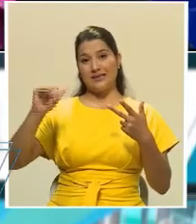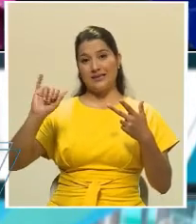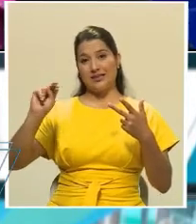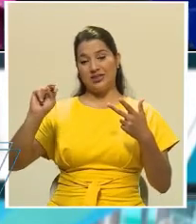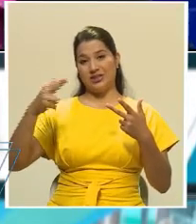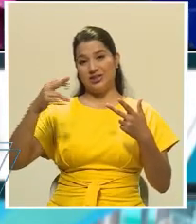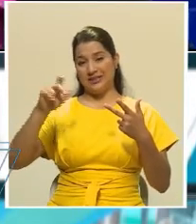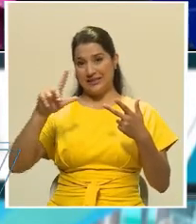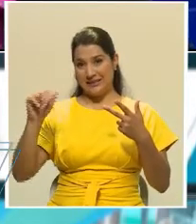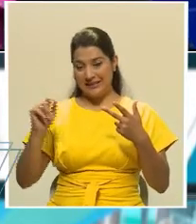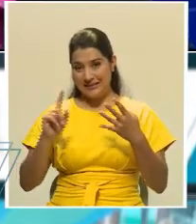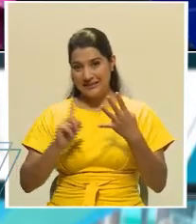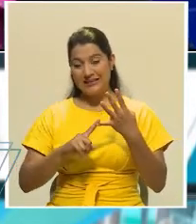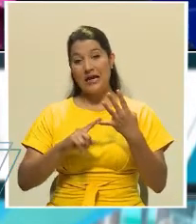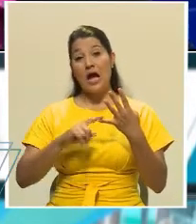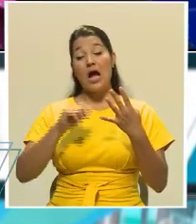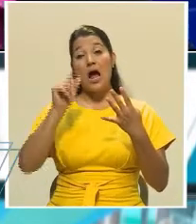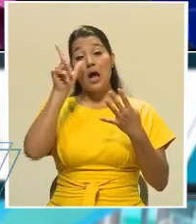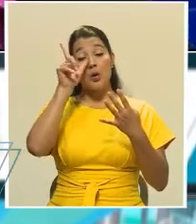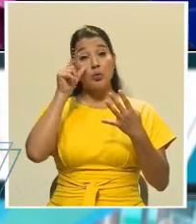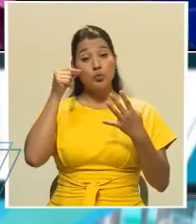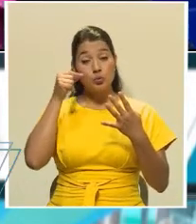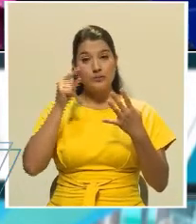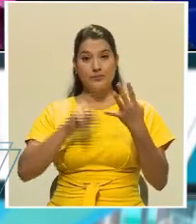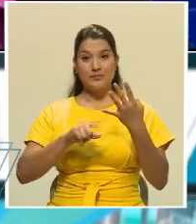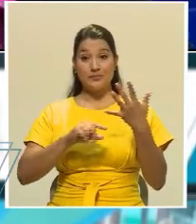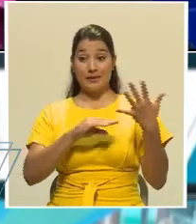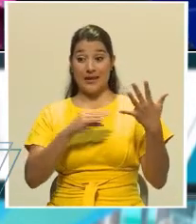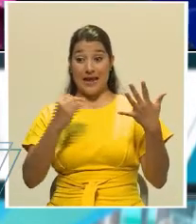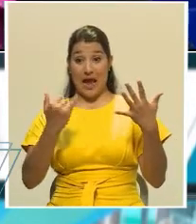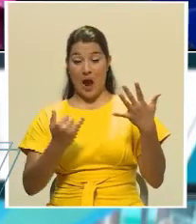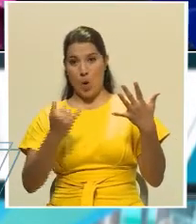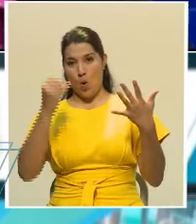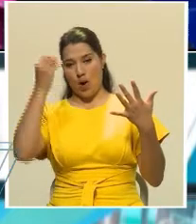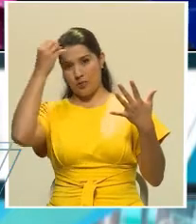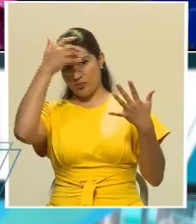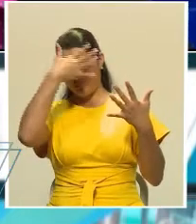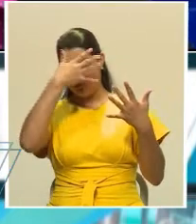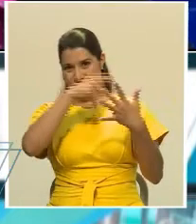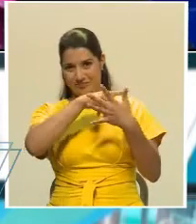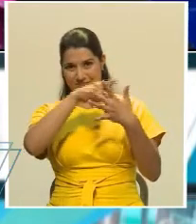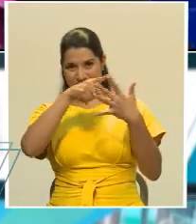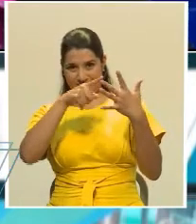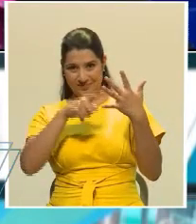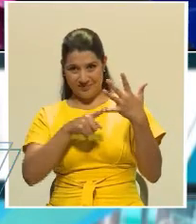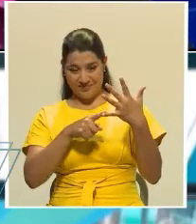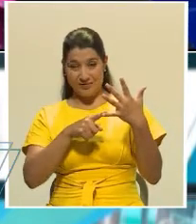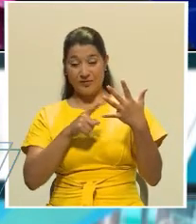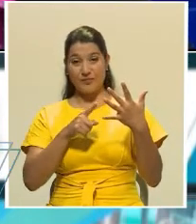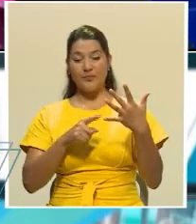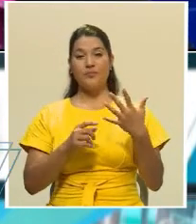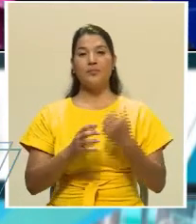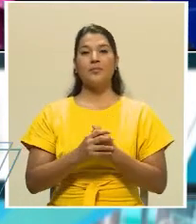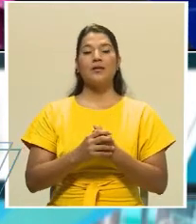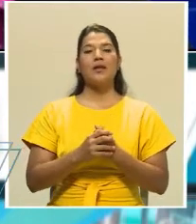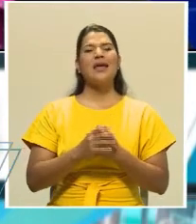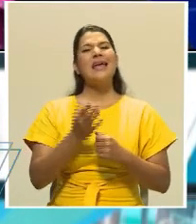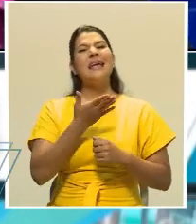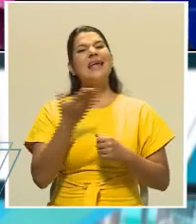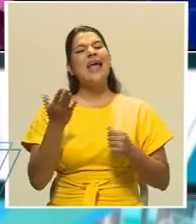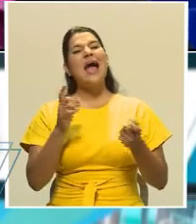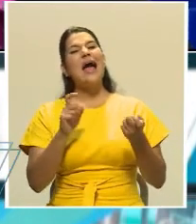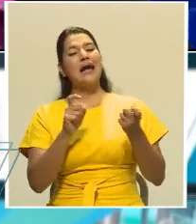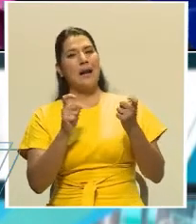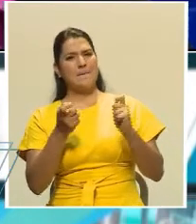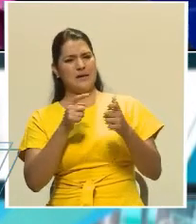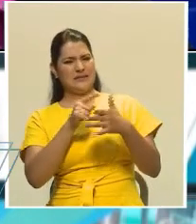de la administración Solís Rivera y ahora la administración de Carlos Alvarado. ¿Qué ha